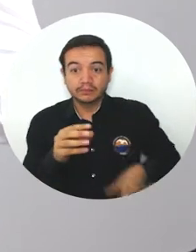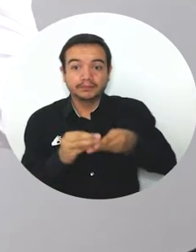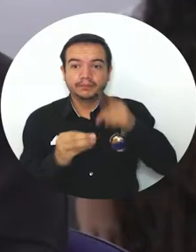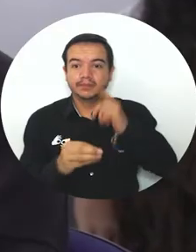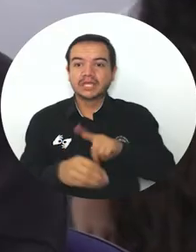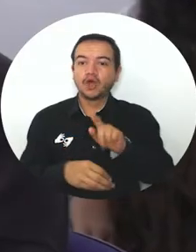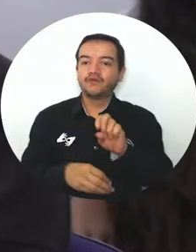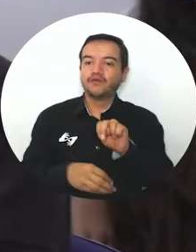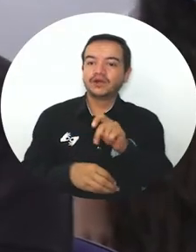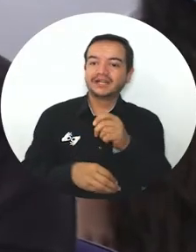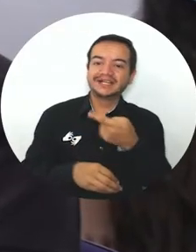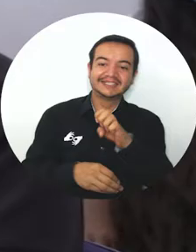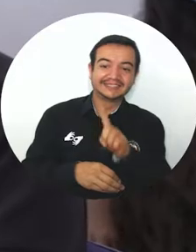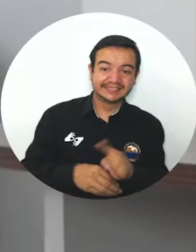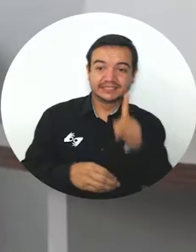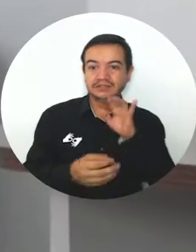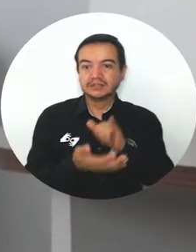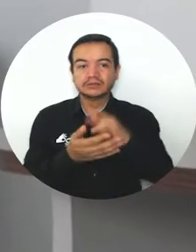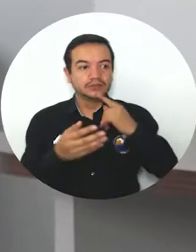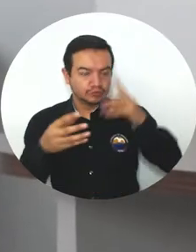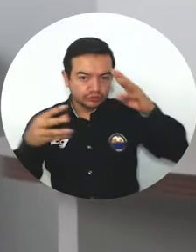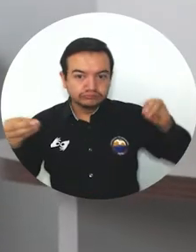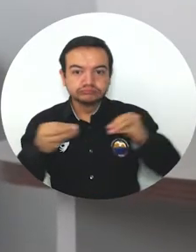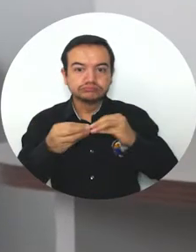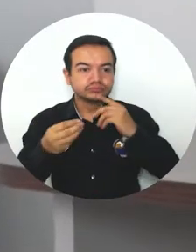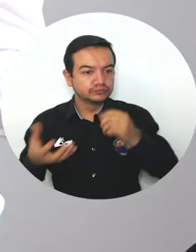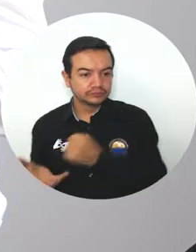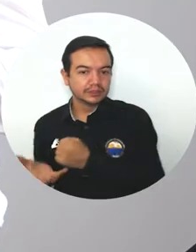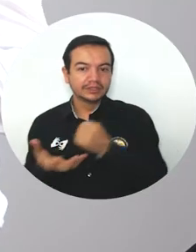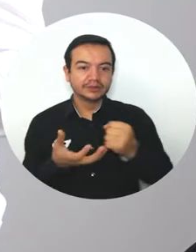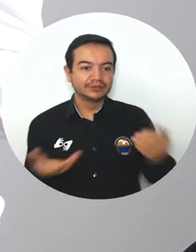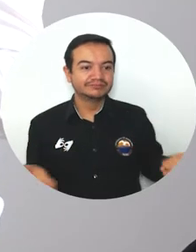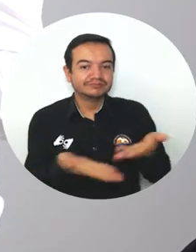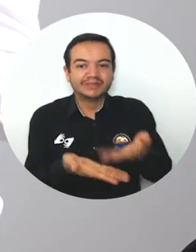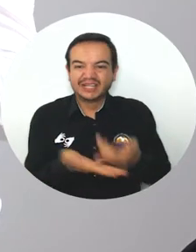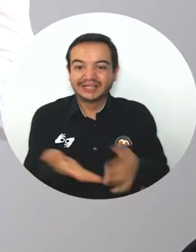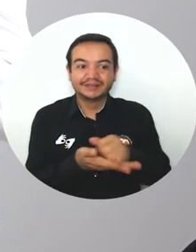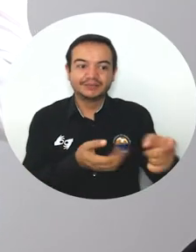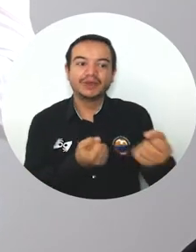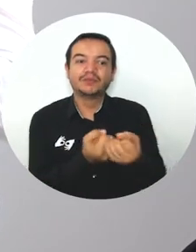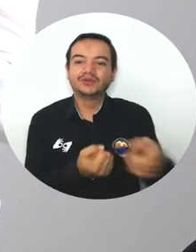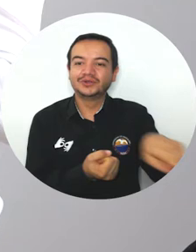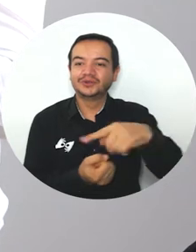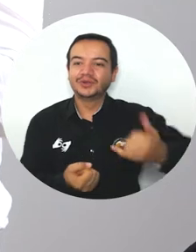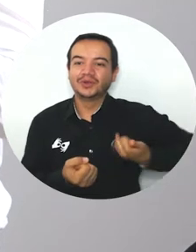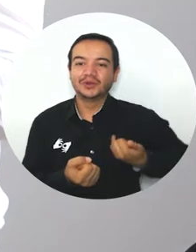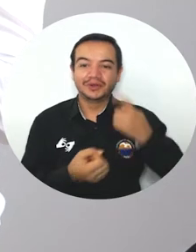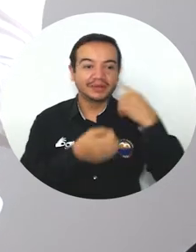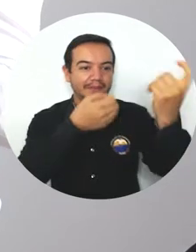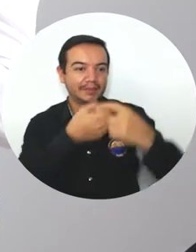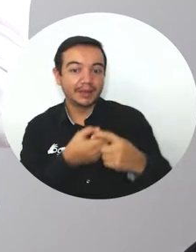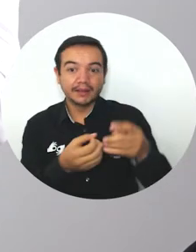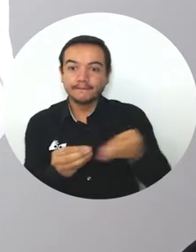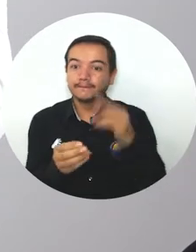alto número quedan saldados, casi el 100%. Les tenemos, bueno, la buena nueva, la primera vez que lo digo, ya estamos trabajando para retornar de